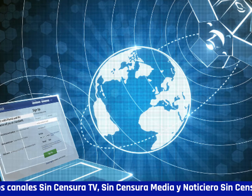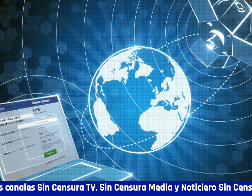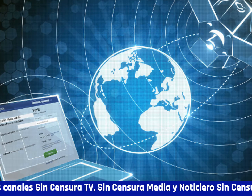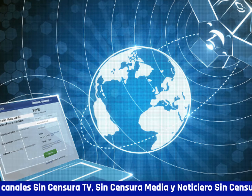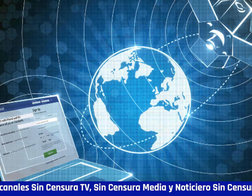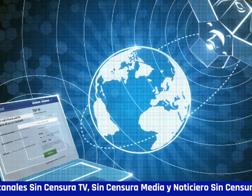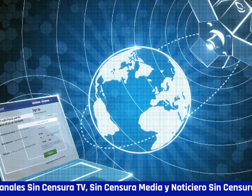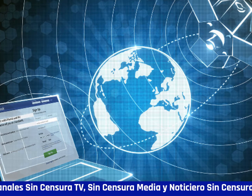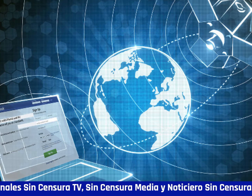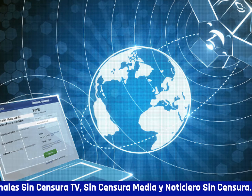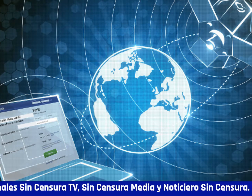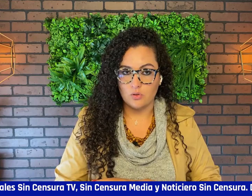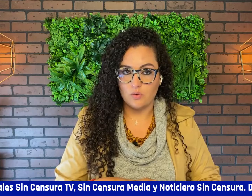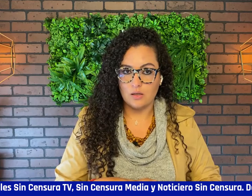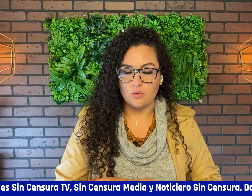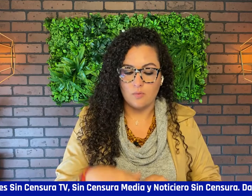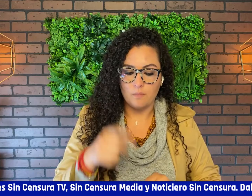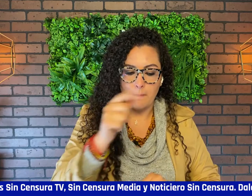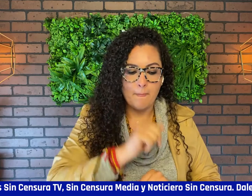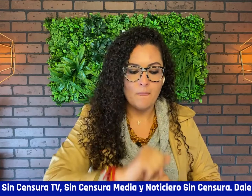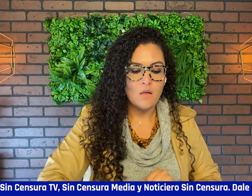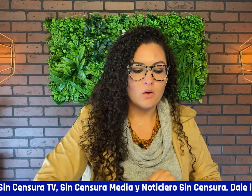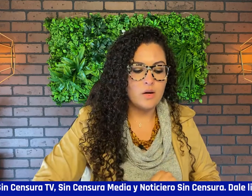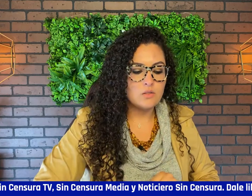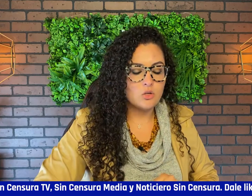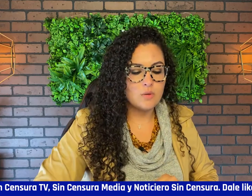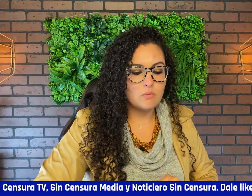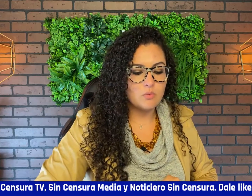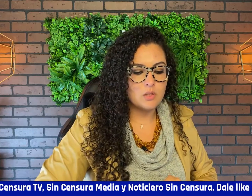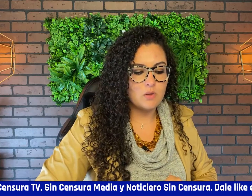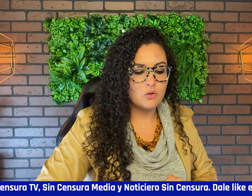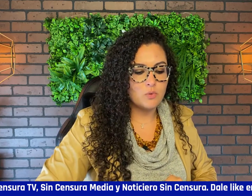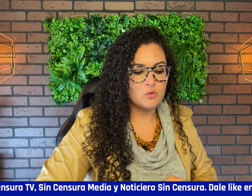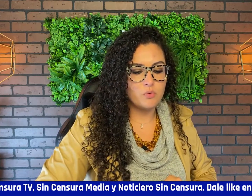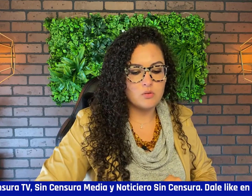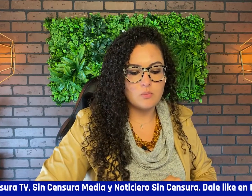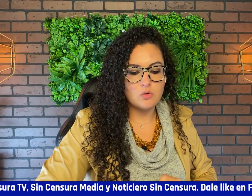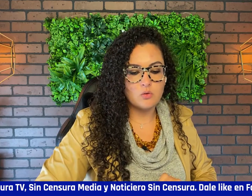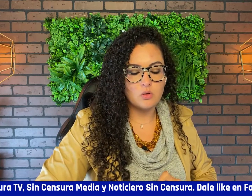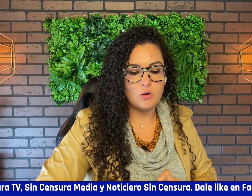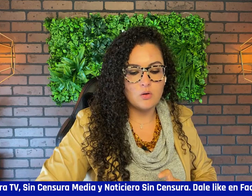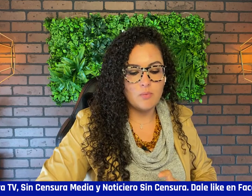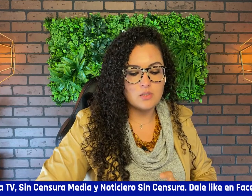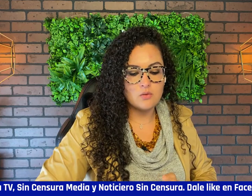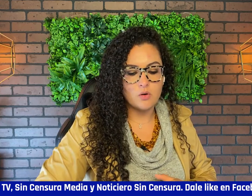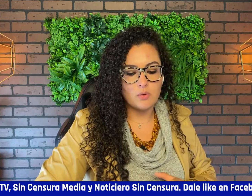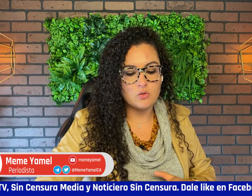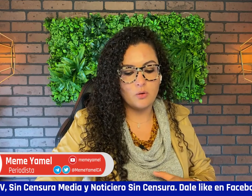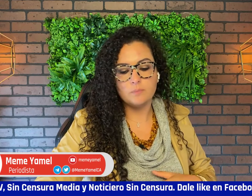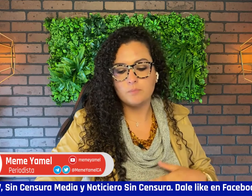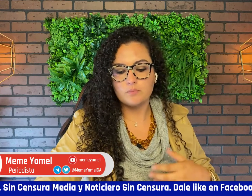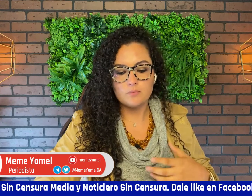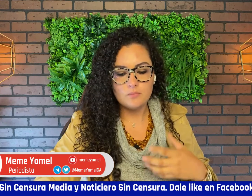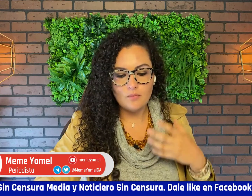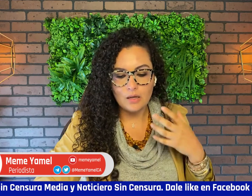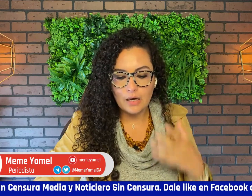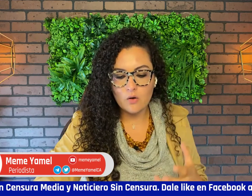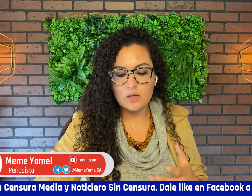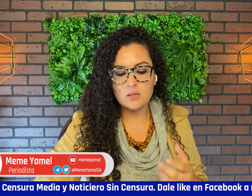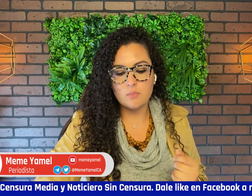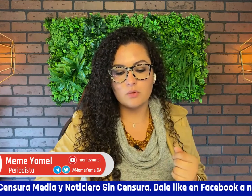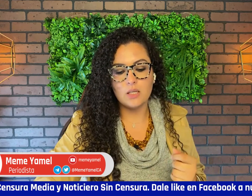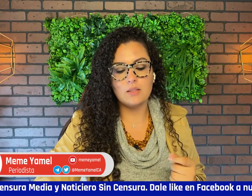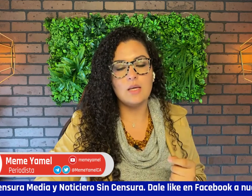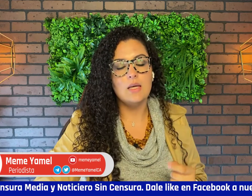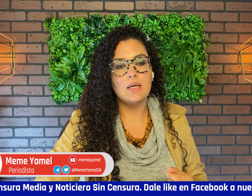pretexto que justificación. Con eso nos vamos, mis amigos. Por supuesto, vamos a continuar con más información. Creo que